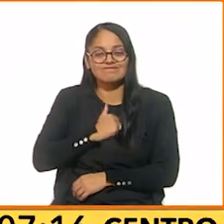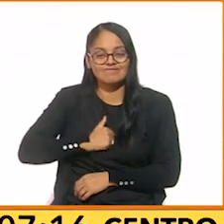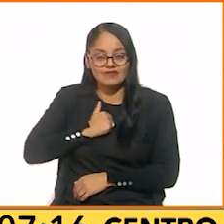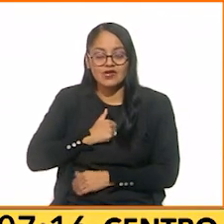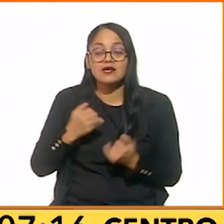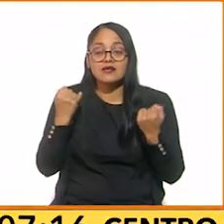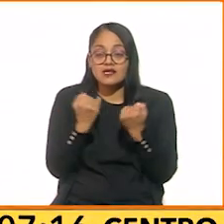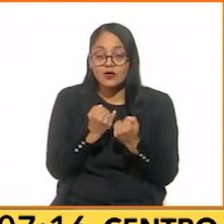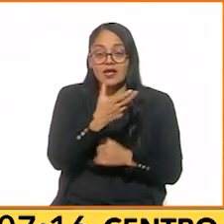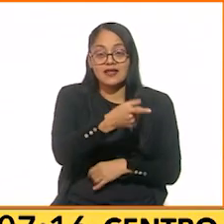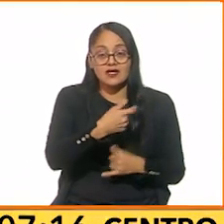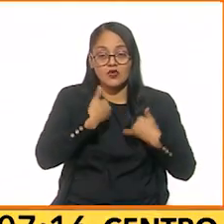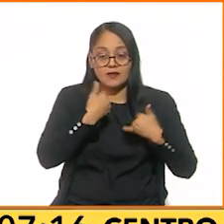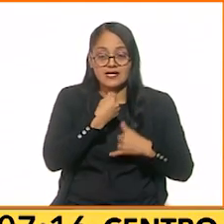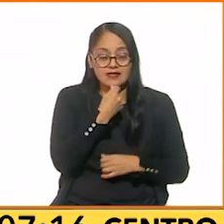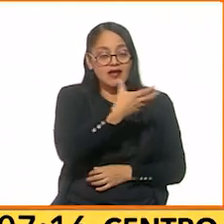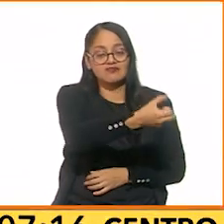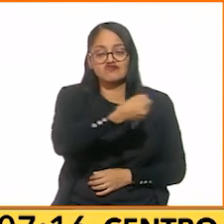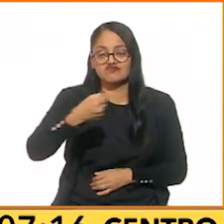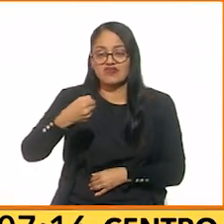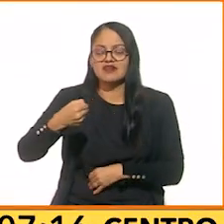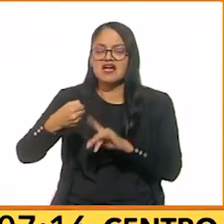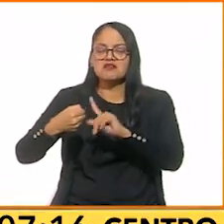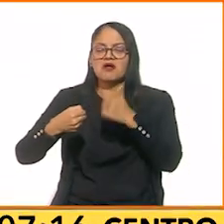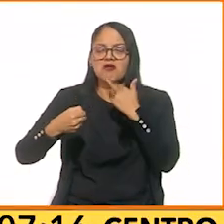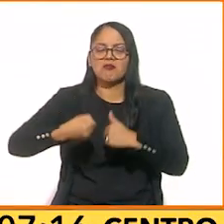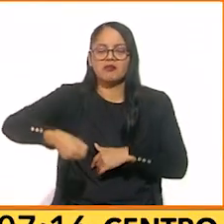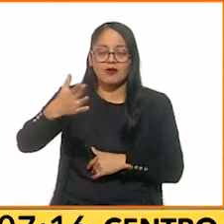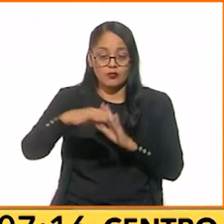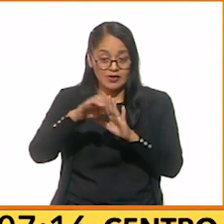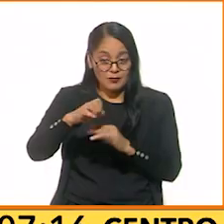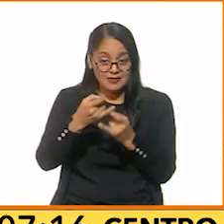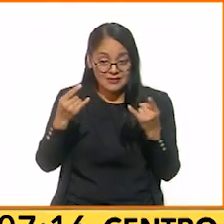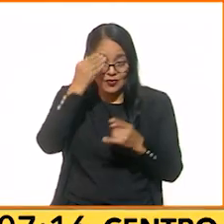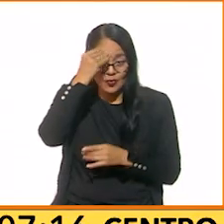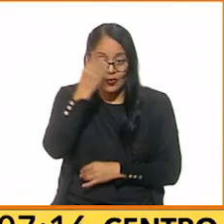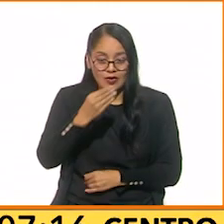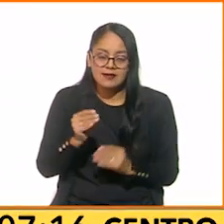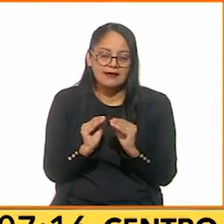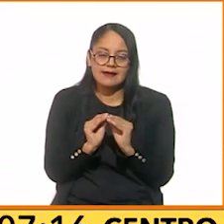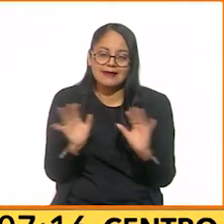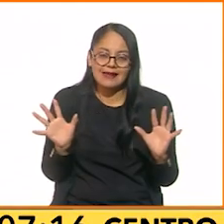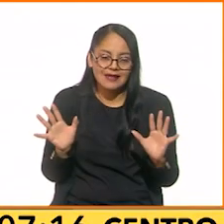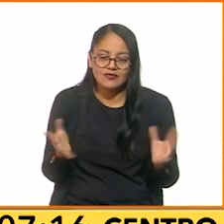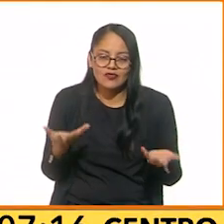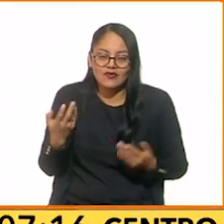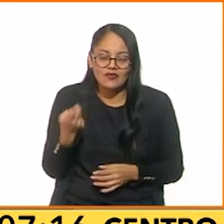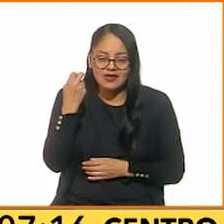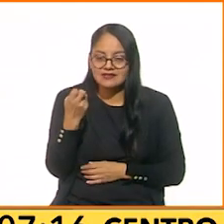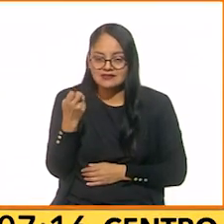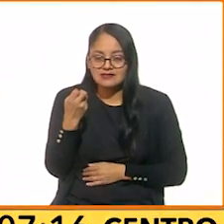lamentablemente los usan como desechables. Este caso terrible en Michoacán era obvio que esta manera en la